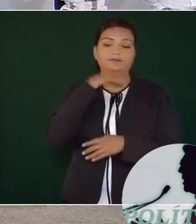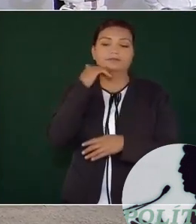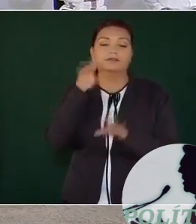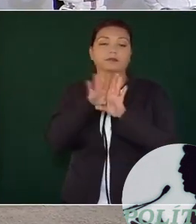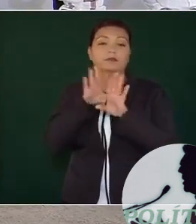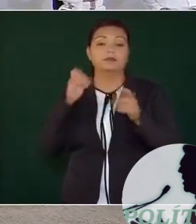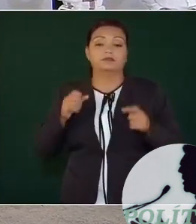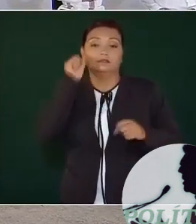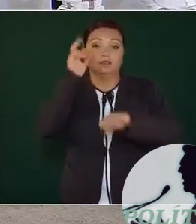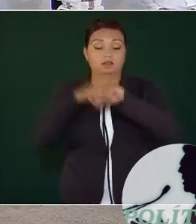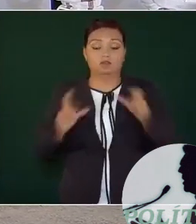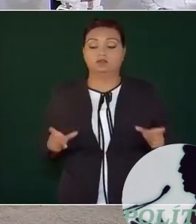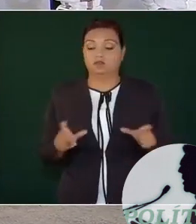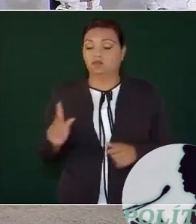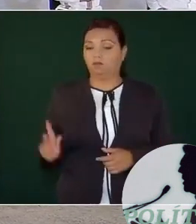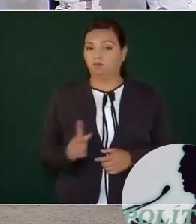de Seguridad Pública